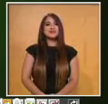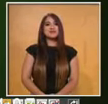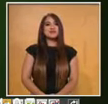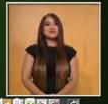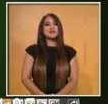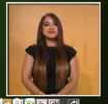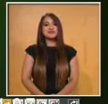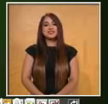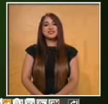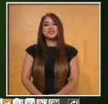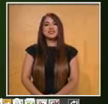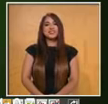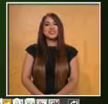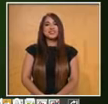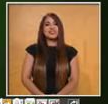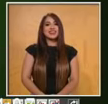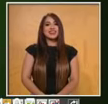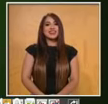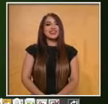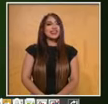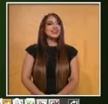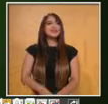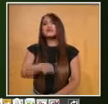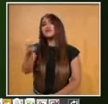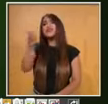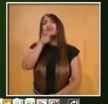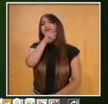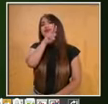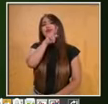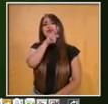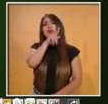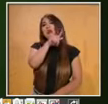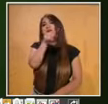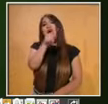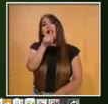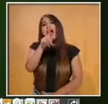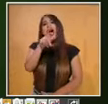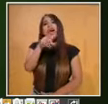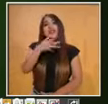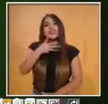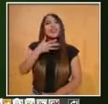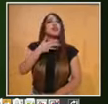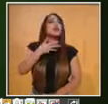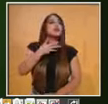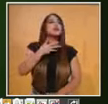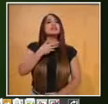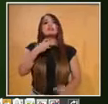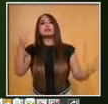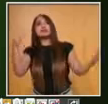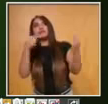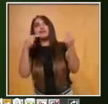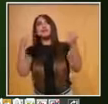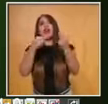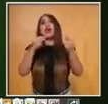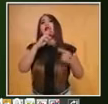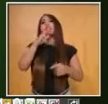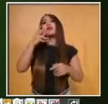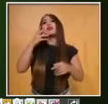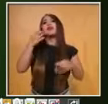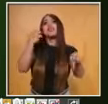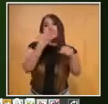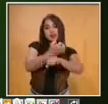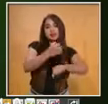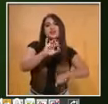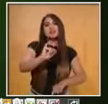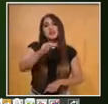Aquí tenemos una discordia, niños. Pero no se preocupen, yo sé que en casita también están debatiendo acerca del mejor equipo. Los Rayados, obviamente.